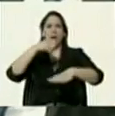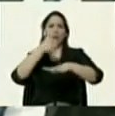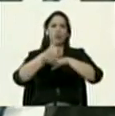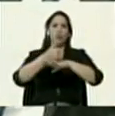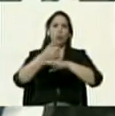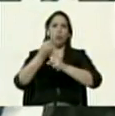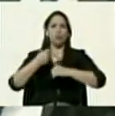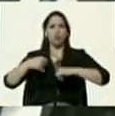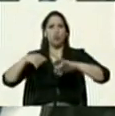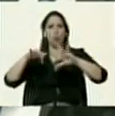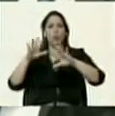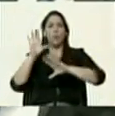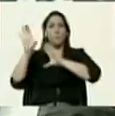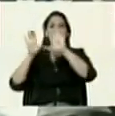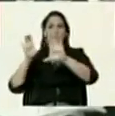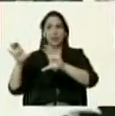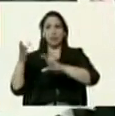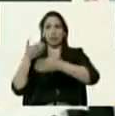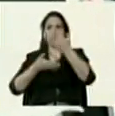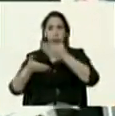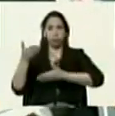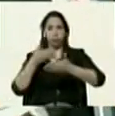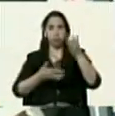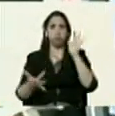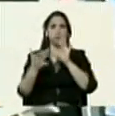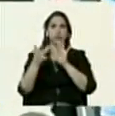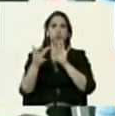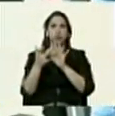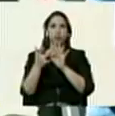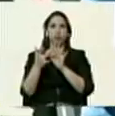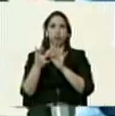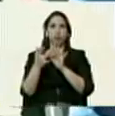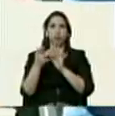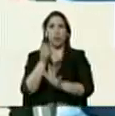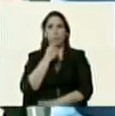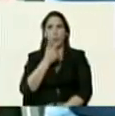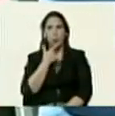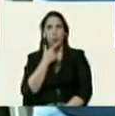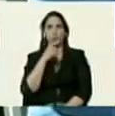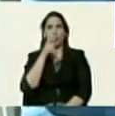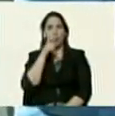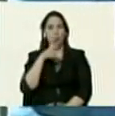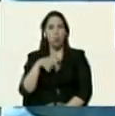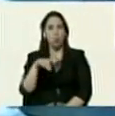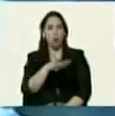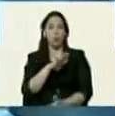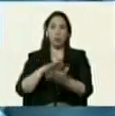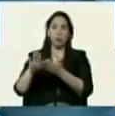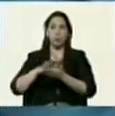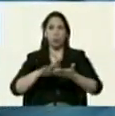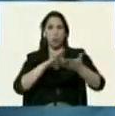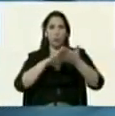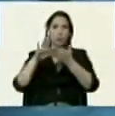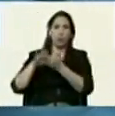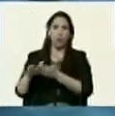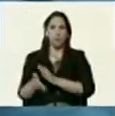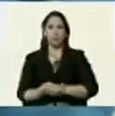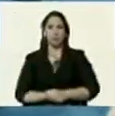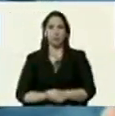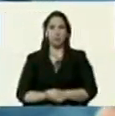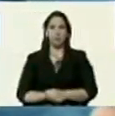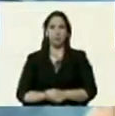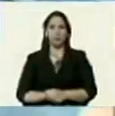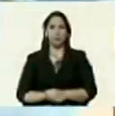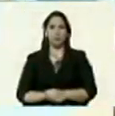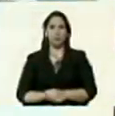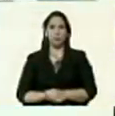que cooperen con nuestro hermoso pueblo, es resolver los